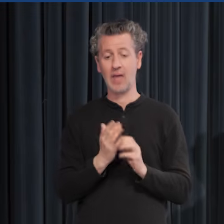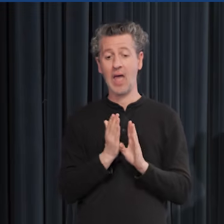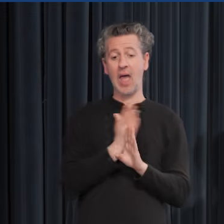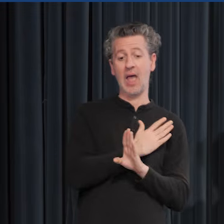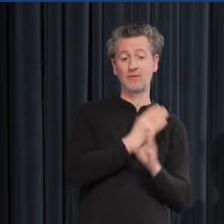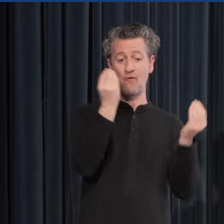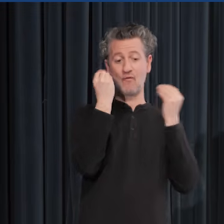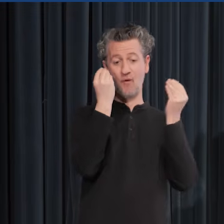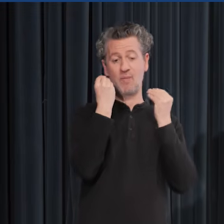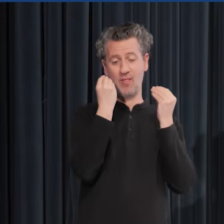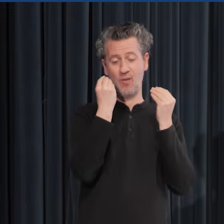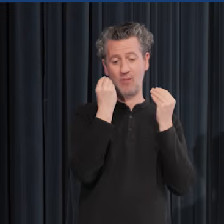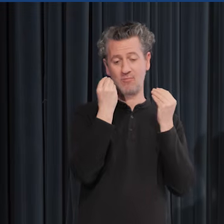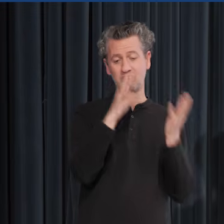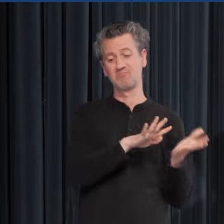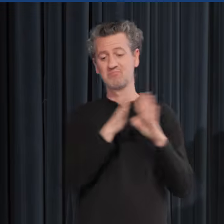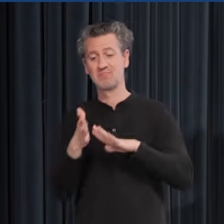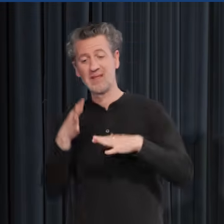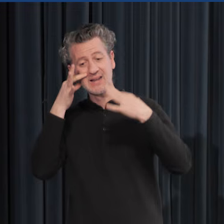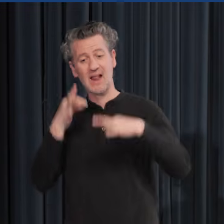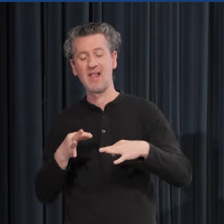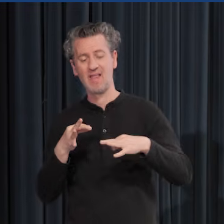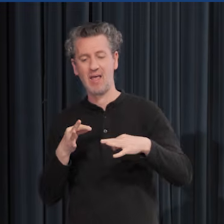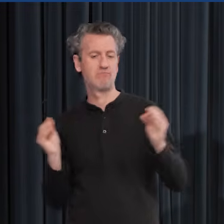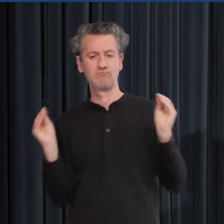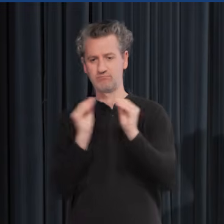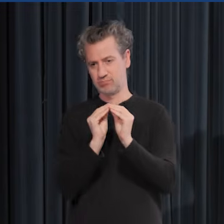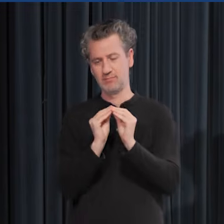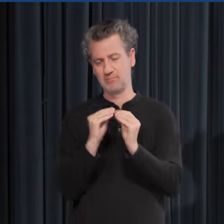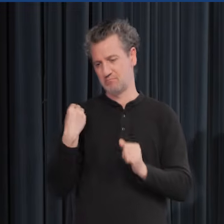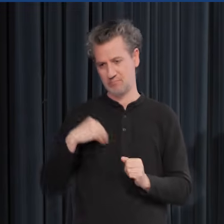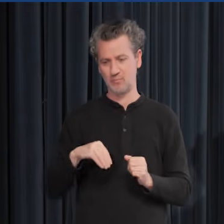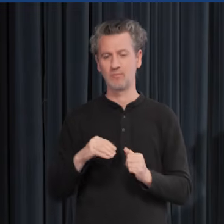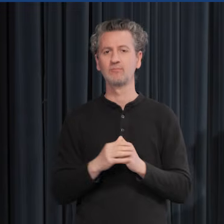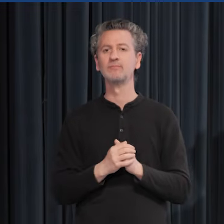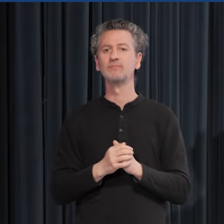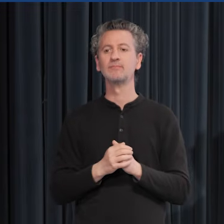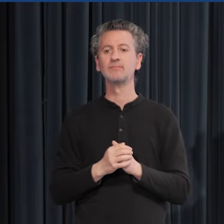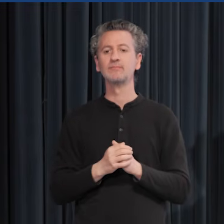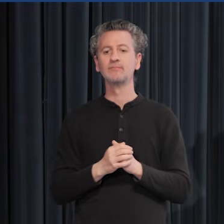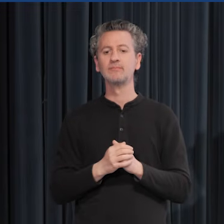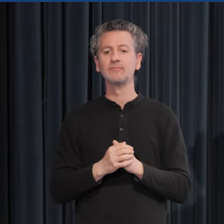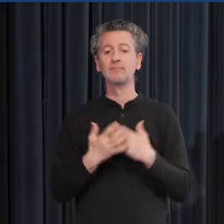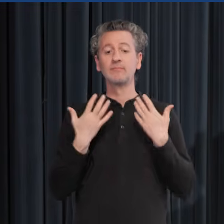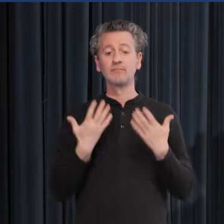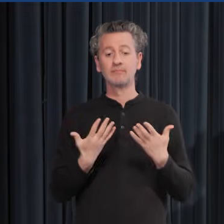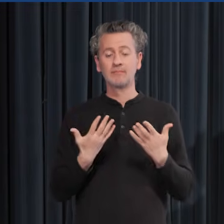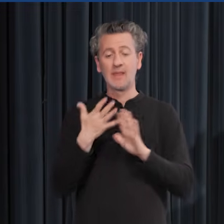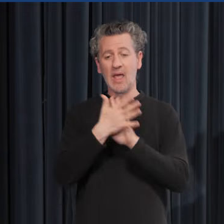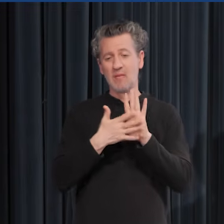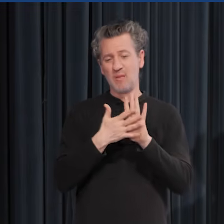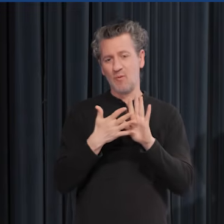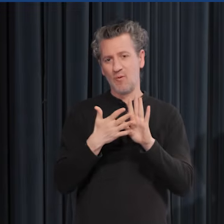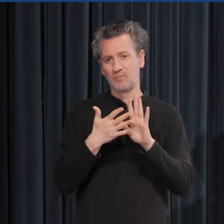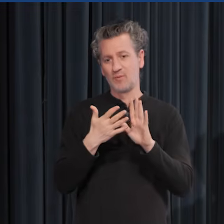que ha recibido en esa acción formativa, por así decirlo. Y si hablamos un poquito fuera de